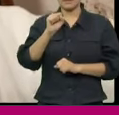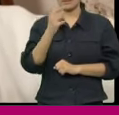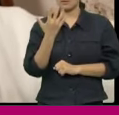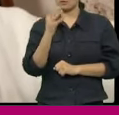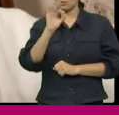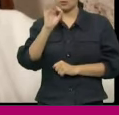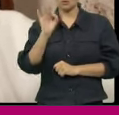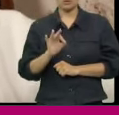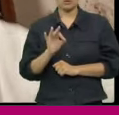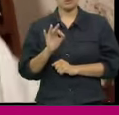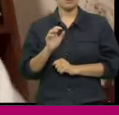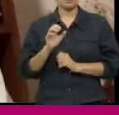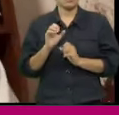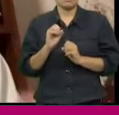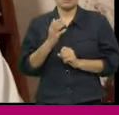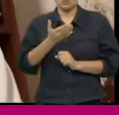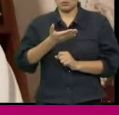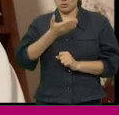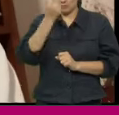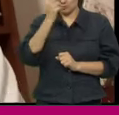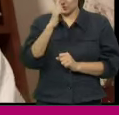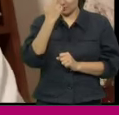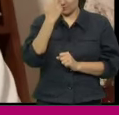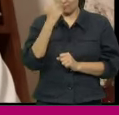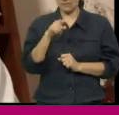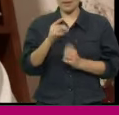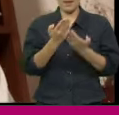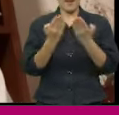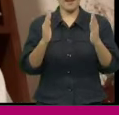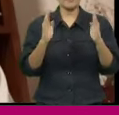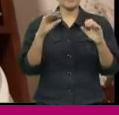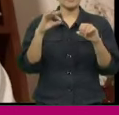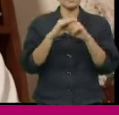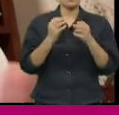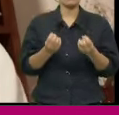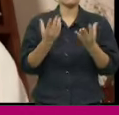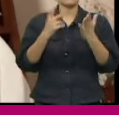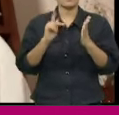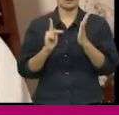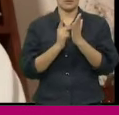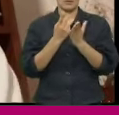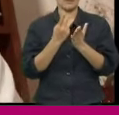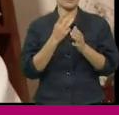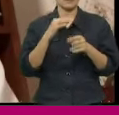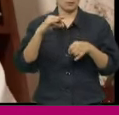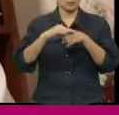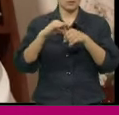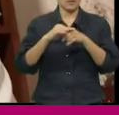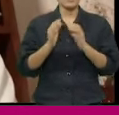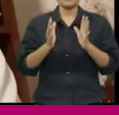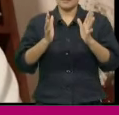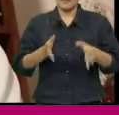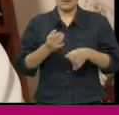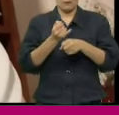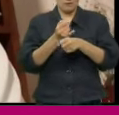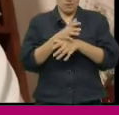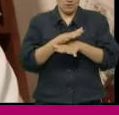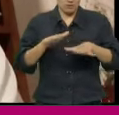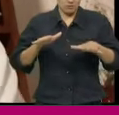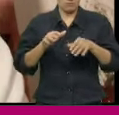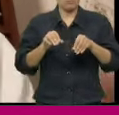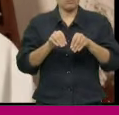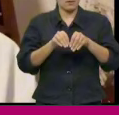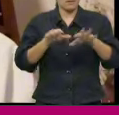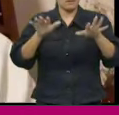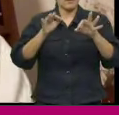de casillas se recontaron. Ya se hizo la información oficial, ya se presentó el cómputo,